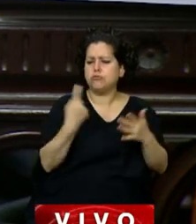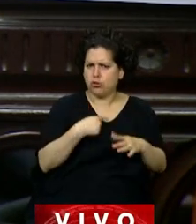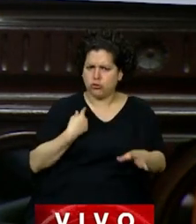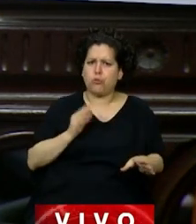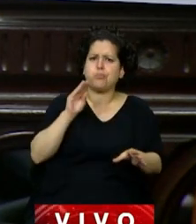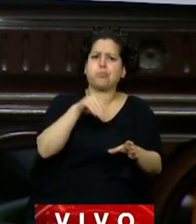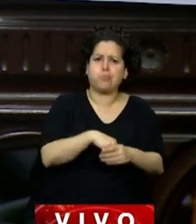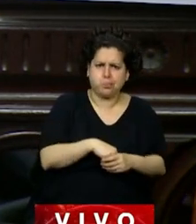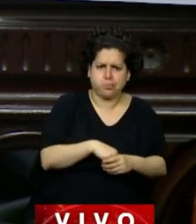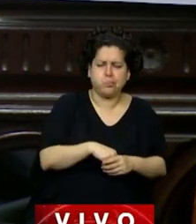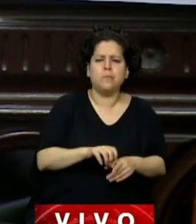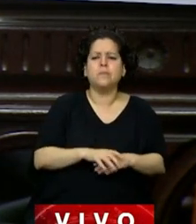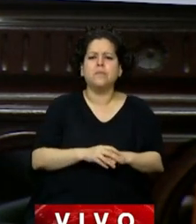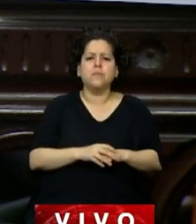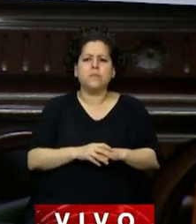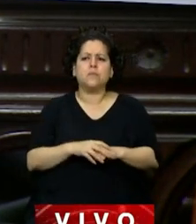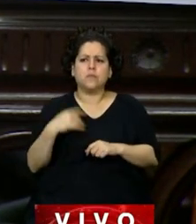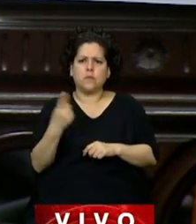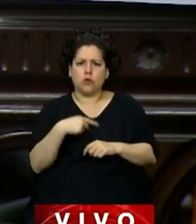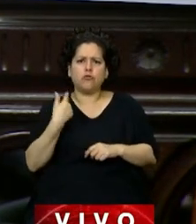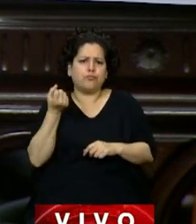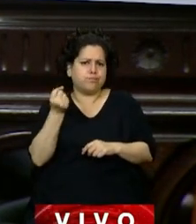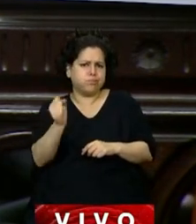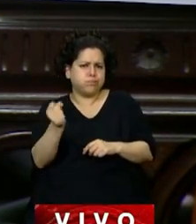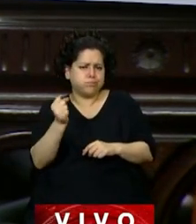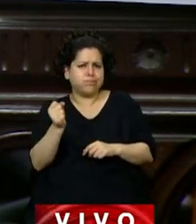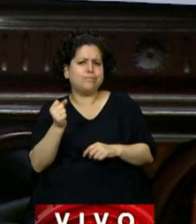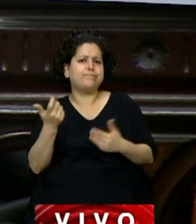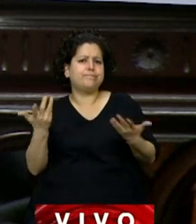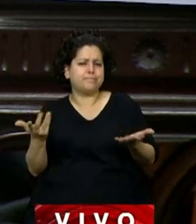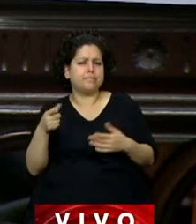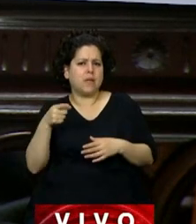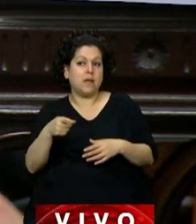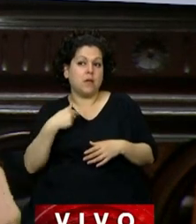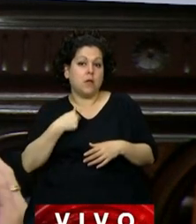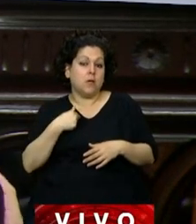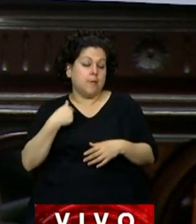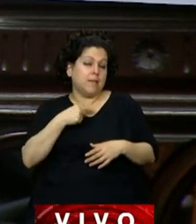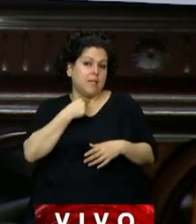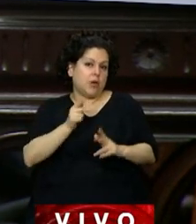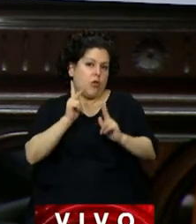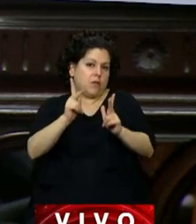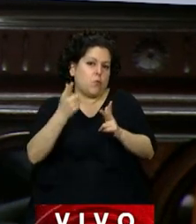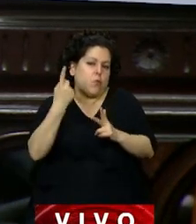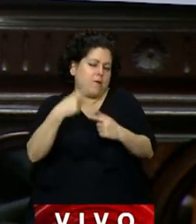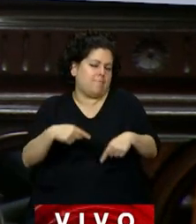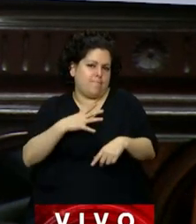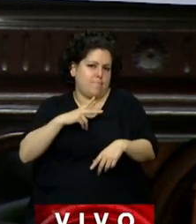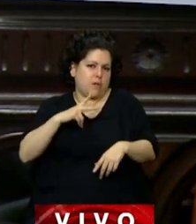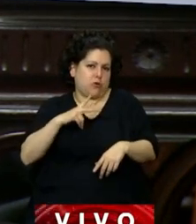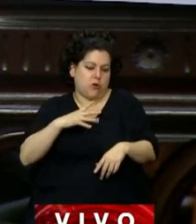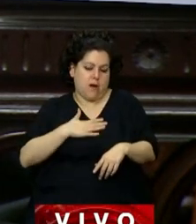allá que hemos vivido, y en esto permita hacer una referencia personal,